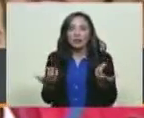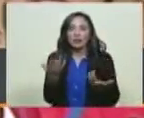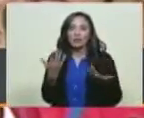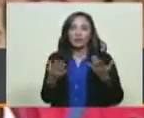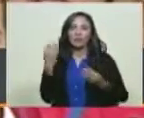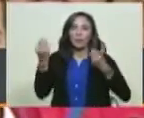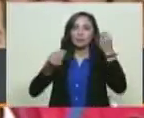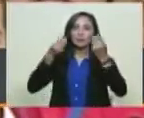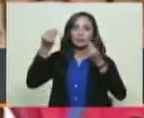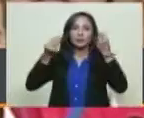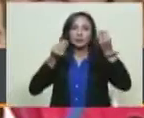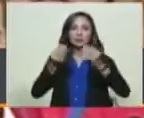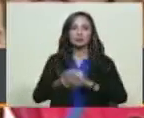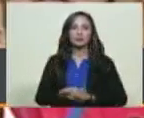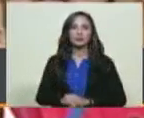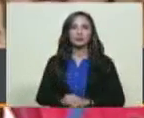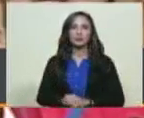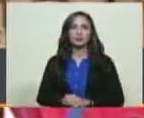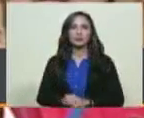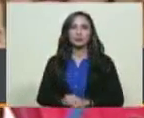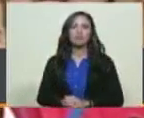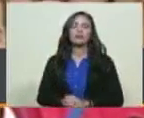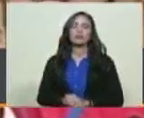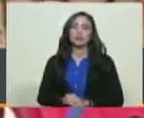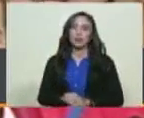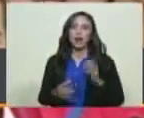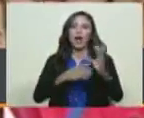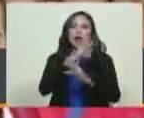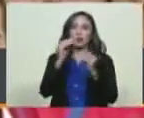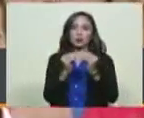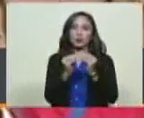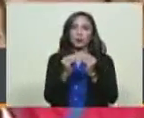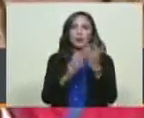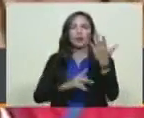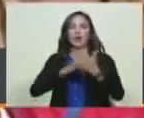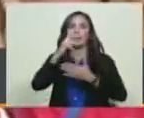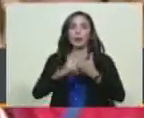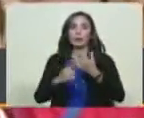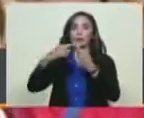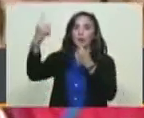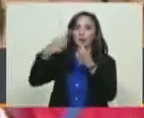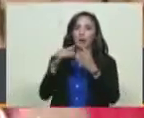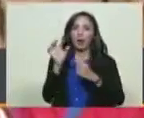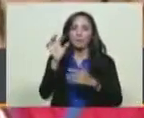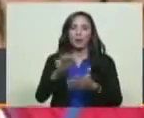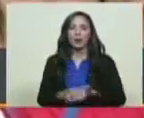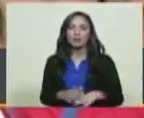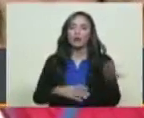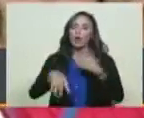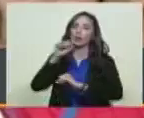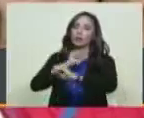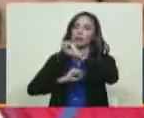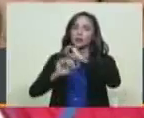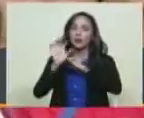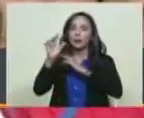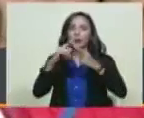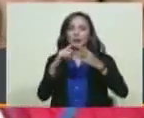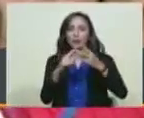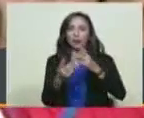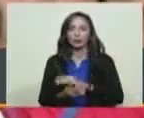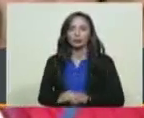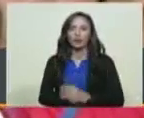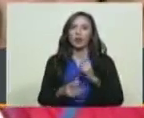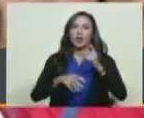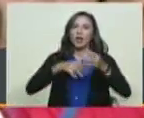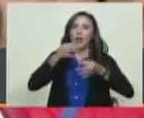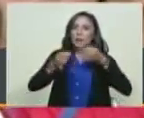agente más plan vuelta a la patria y también el tema de defensa de la nación hablamos mucho